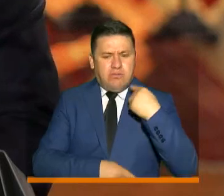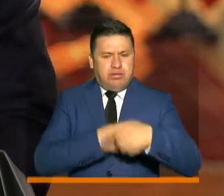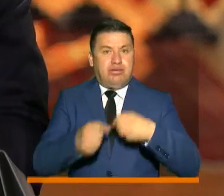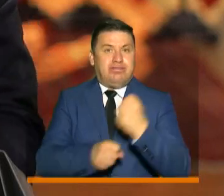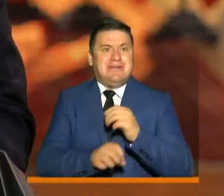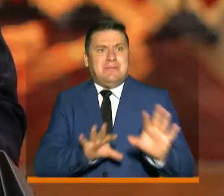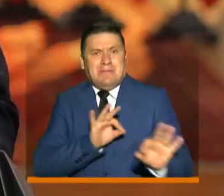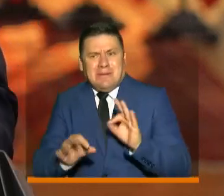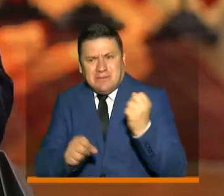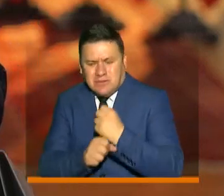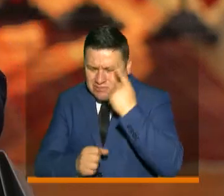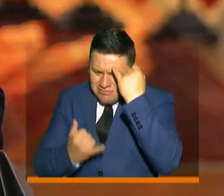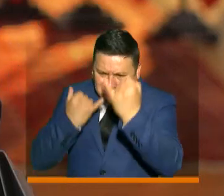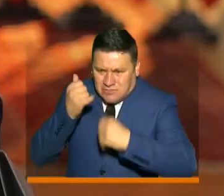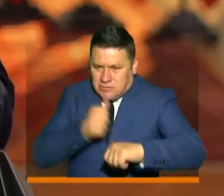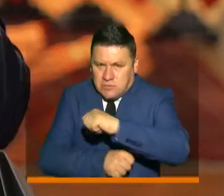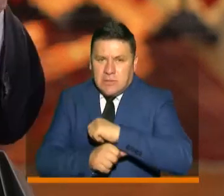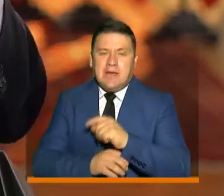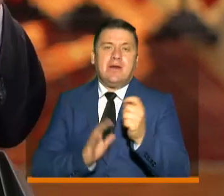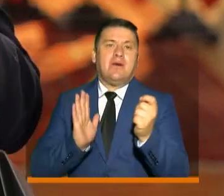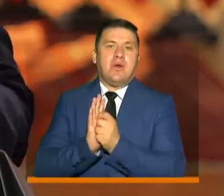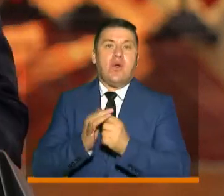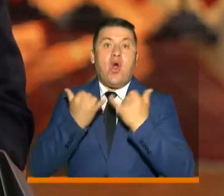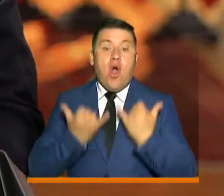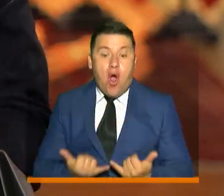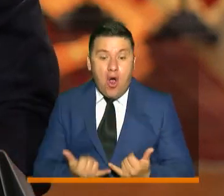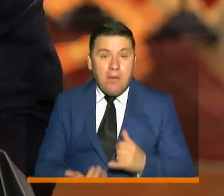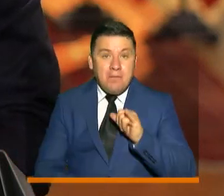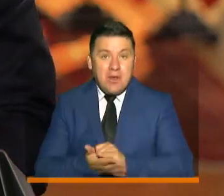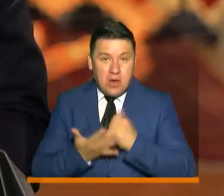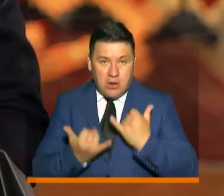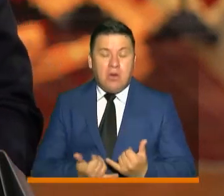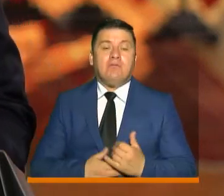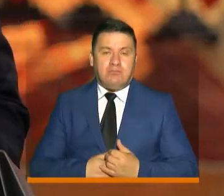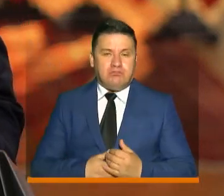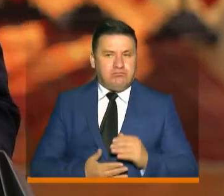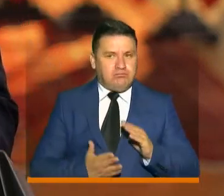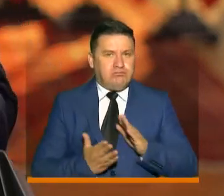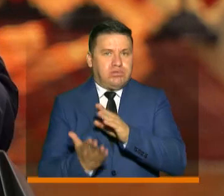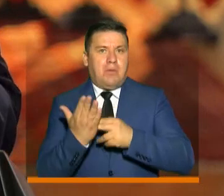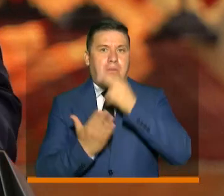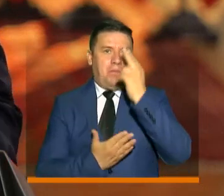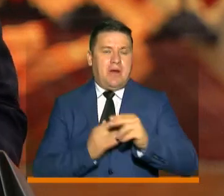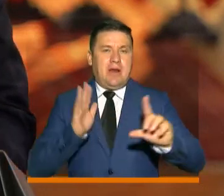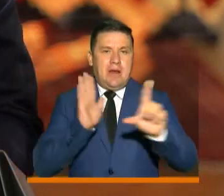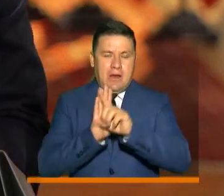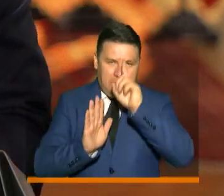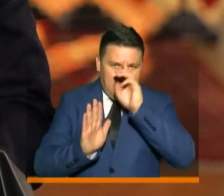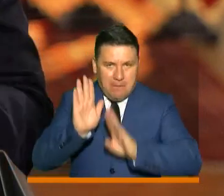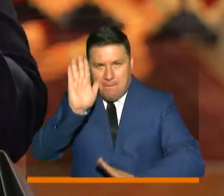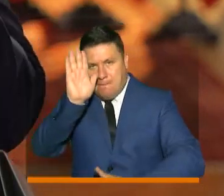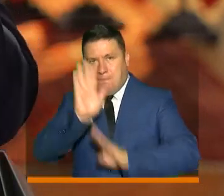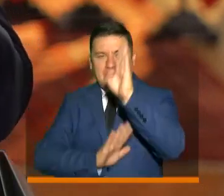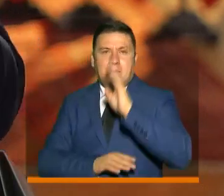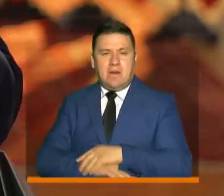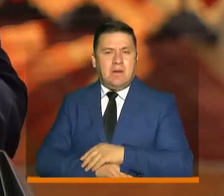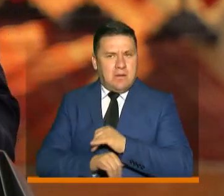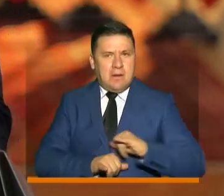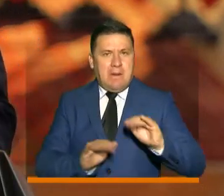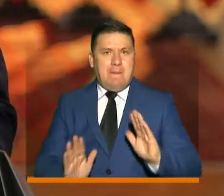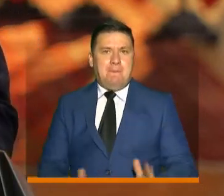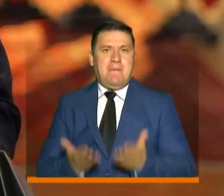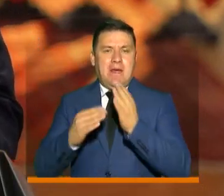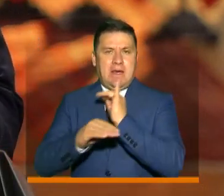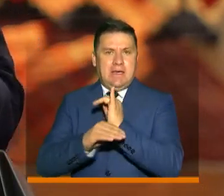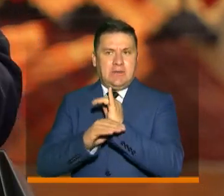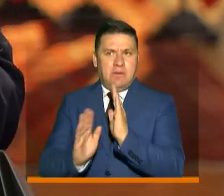de empleo para ello hoy mismo estaremos radicando un proyecto de ley de emprendimiento que articule mejor la